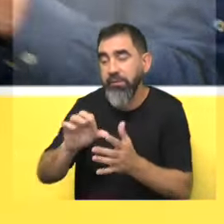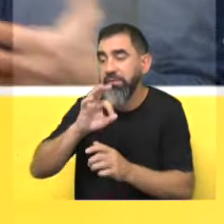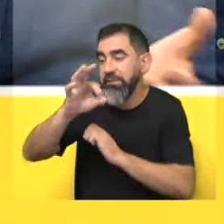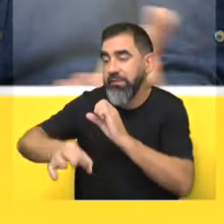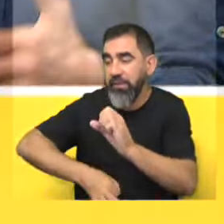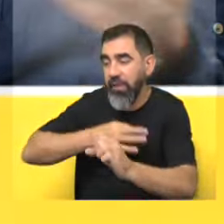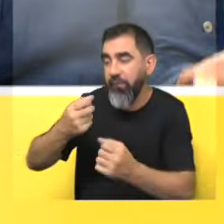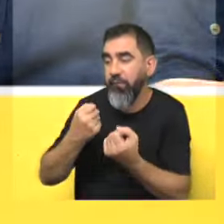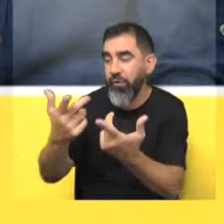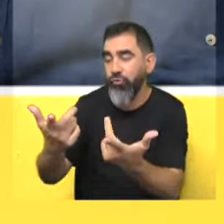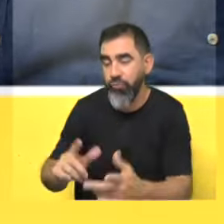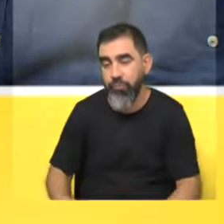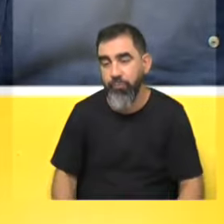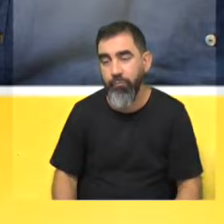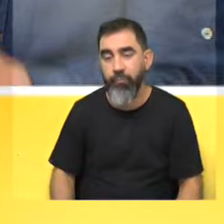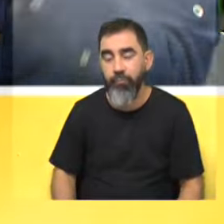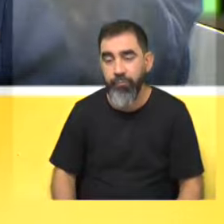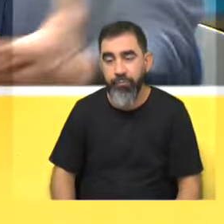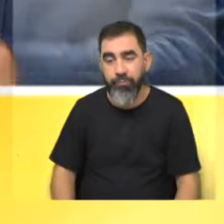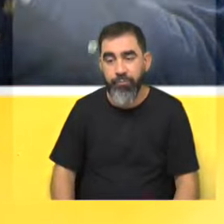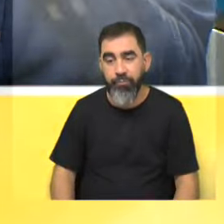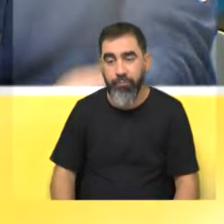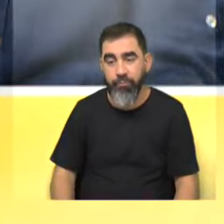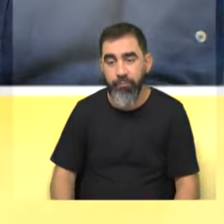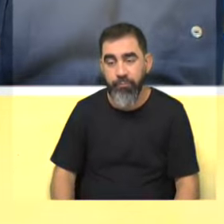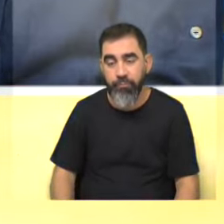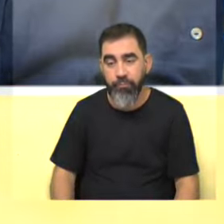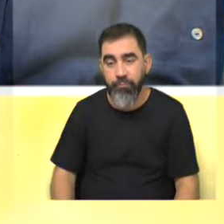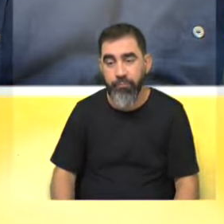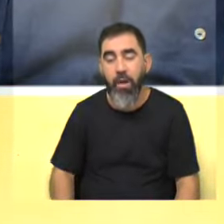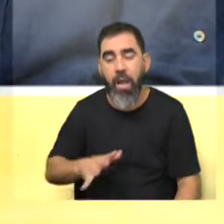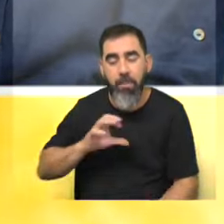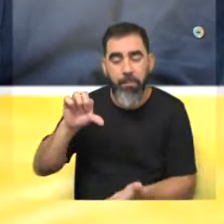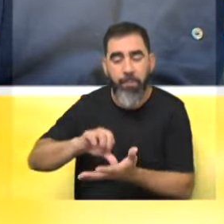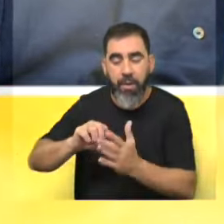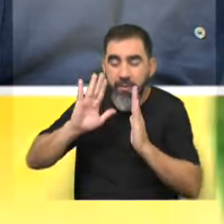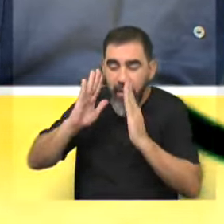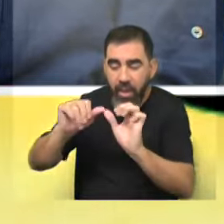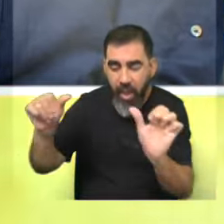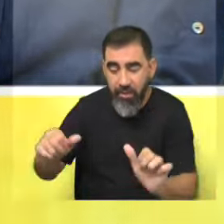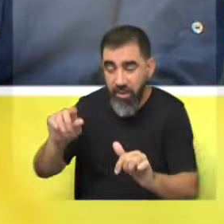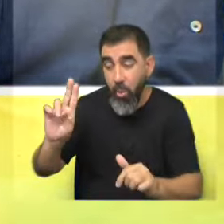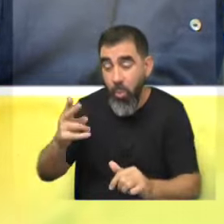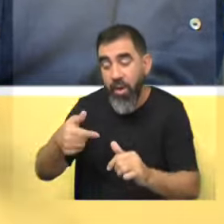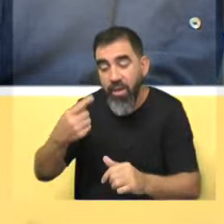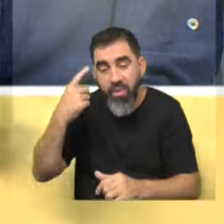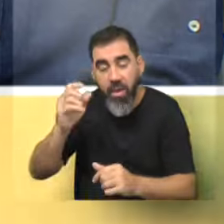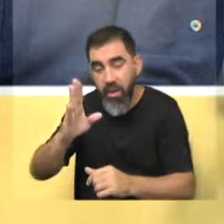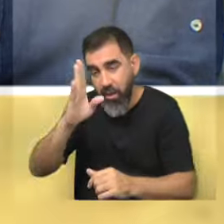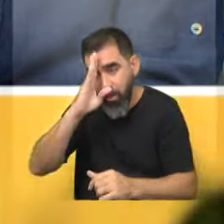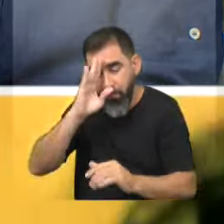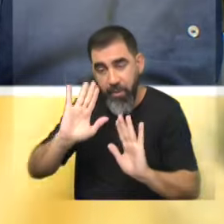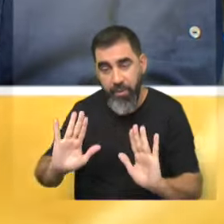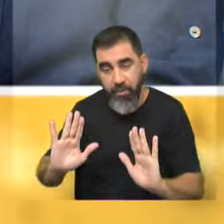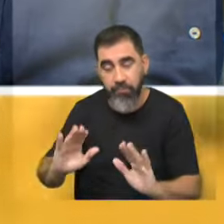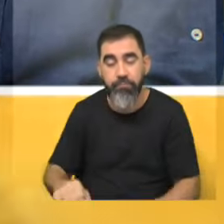hacen los países con cultura y historia aeroespacial. Acá la idea era aprender montones y fue